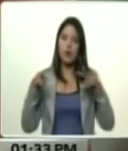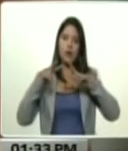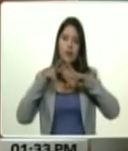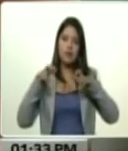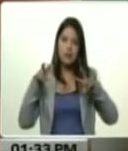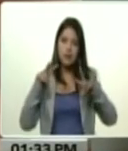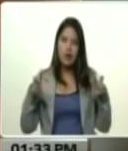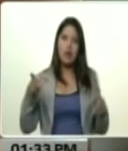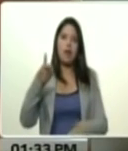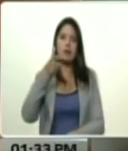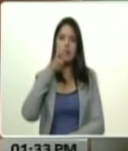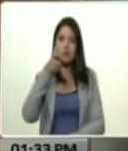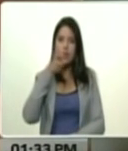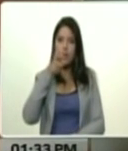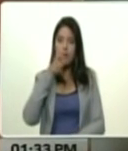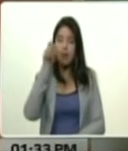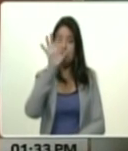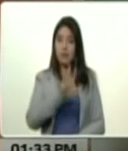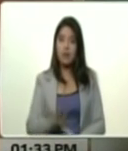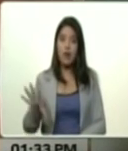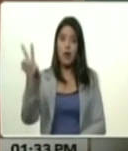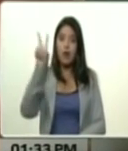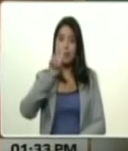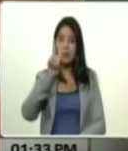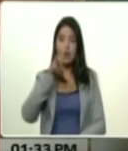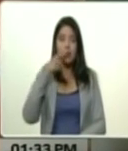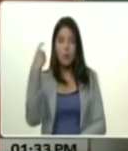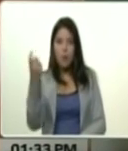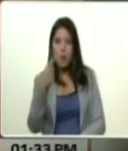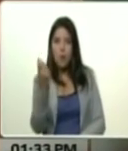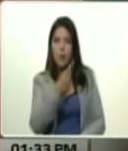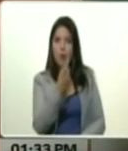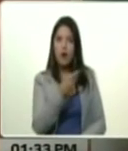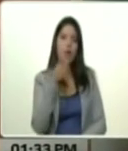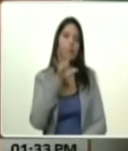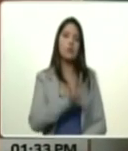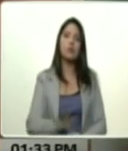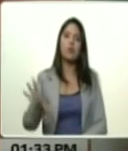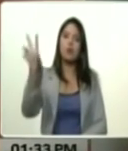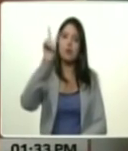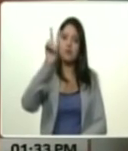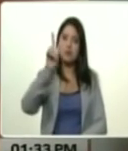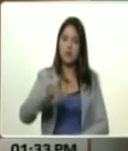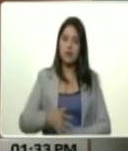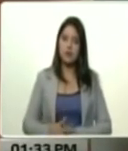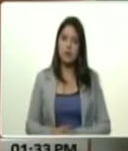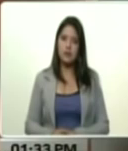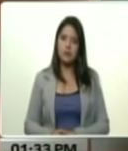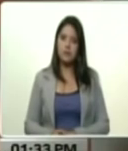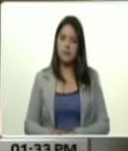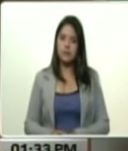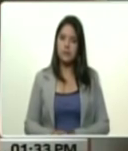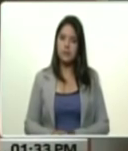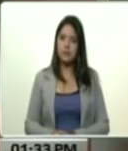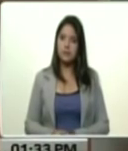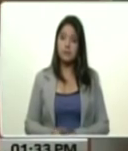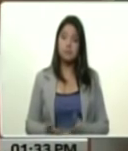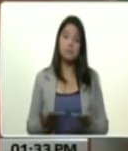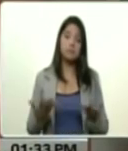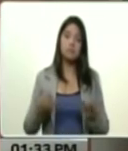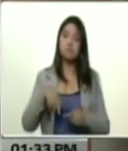de seguridad del país, estamos tras de ellos en todo el territorio nacional. A mí me queda